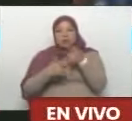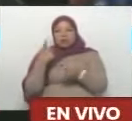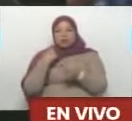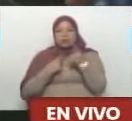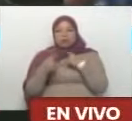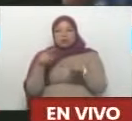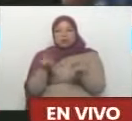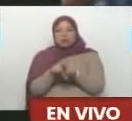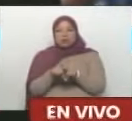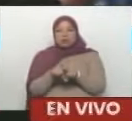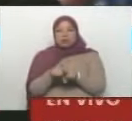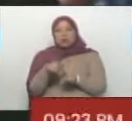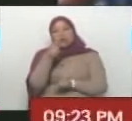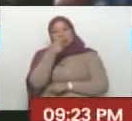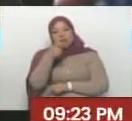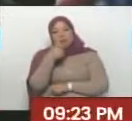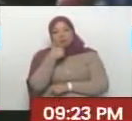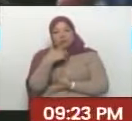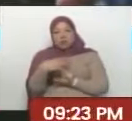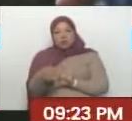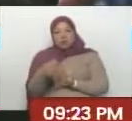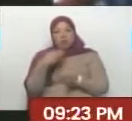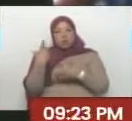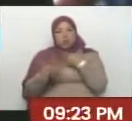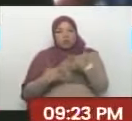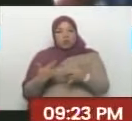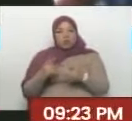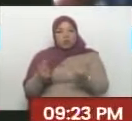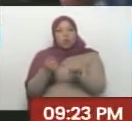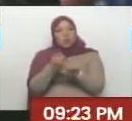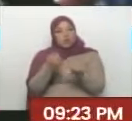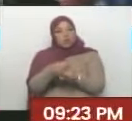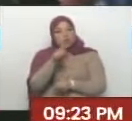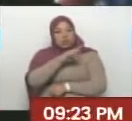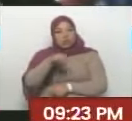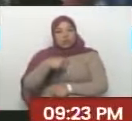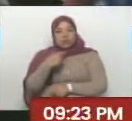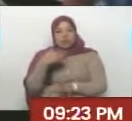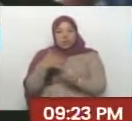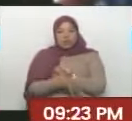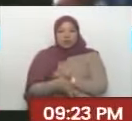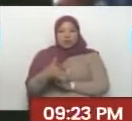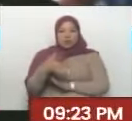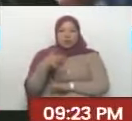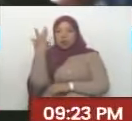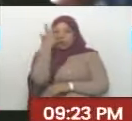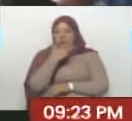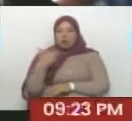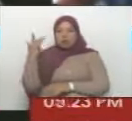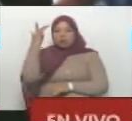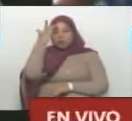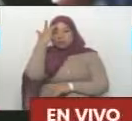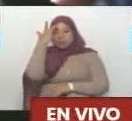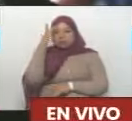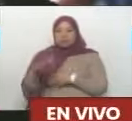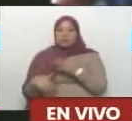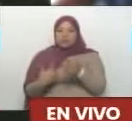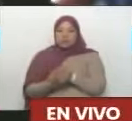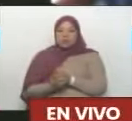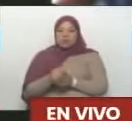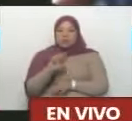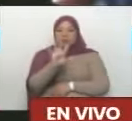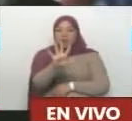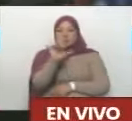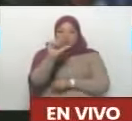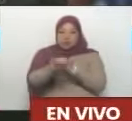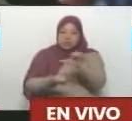colonialismo, sino un extraordinario ejemplo de cómo las raíces de los descendientes de africanos quedaron allí desde hace